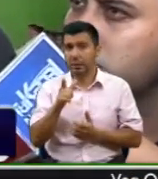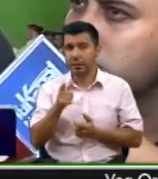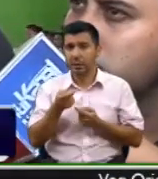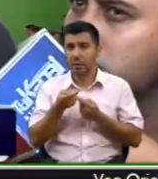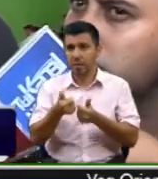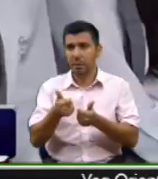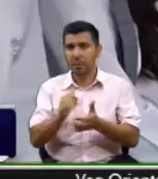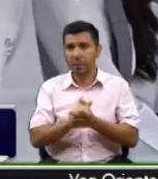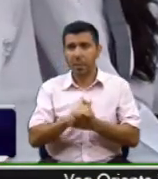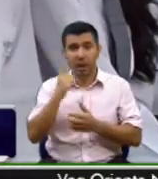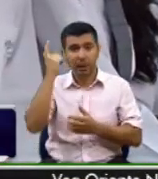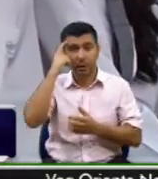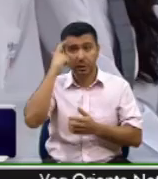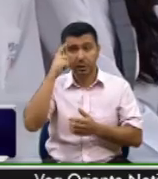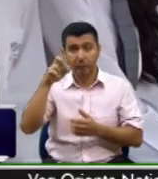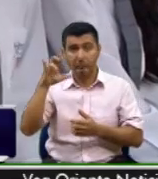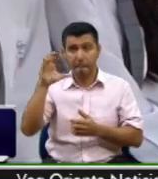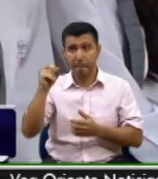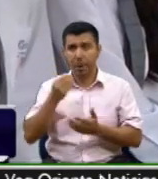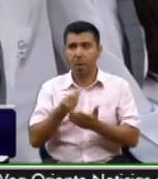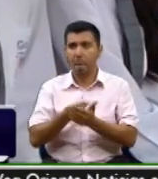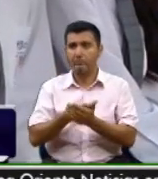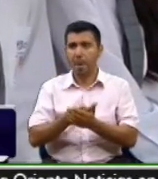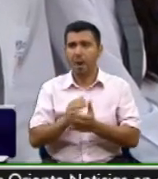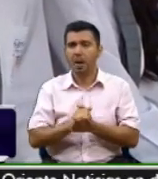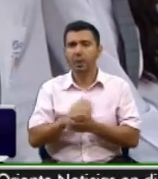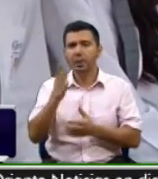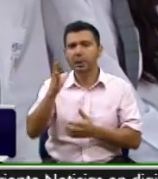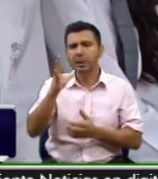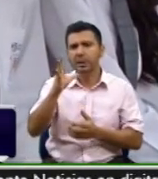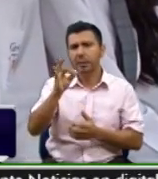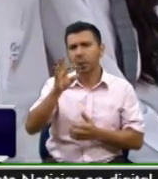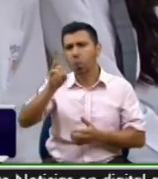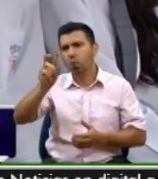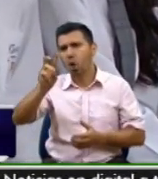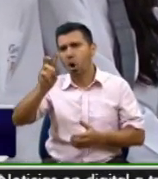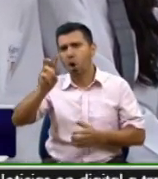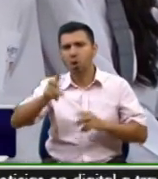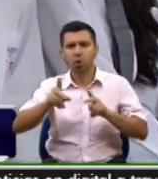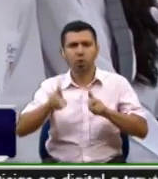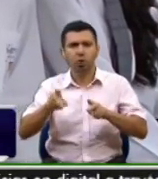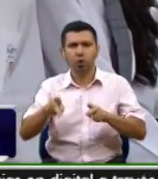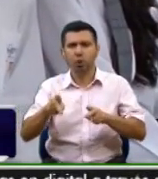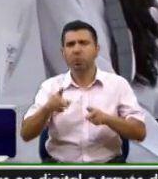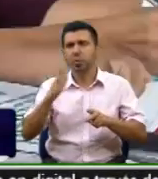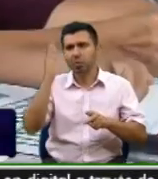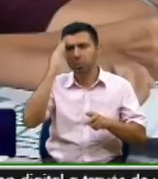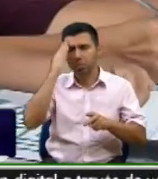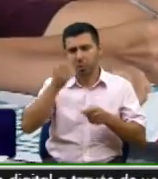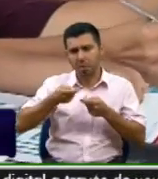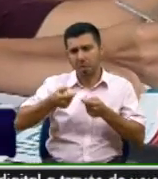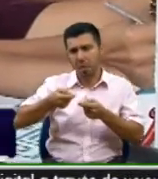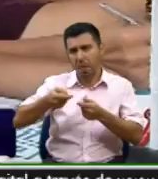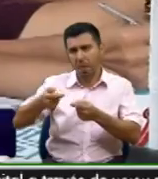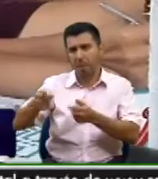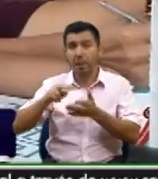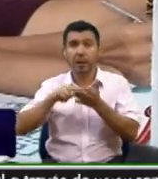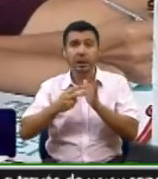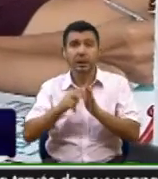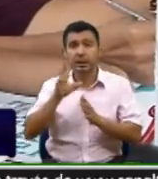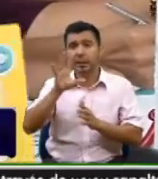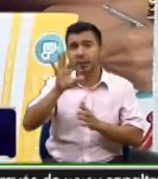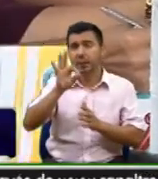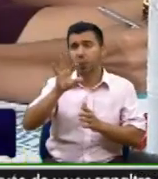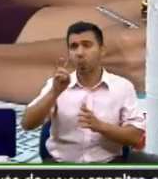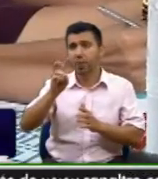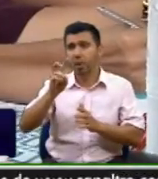es Serpilopaga. En este colegio tuvimos 58 personas que recibieron Serpilopaga el año pasado. Eso quiere decir que